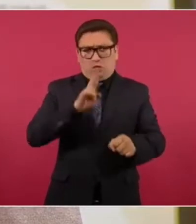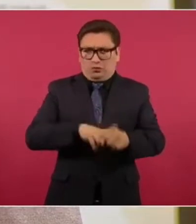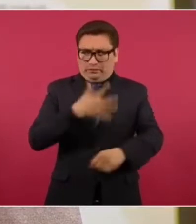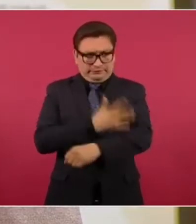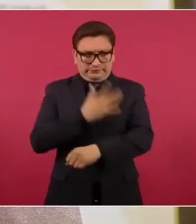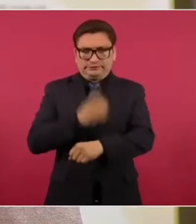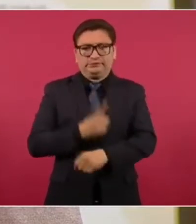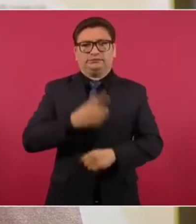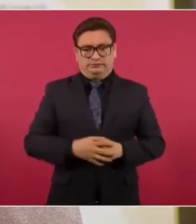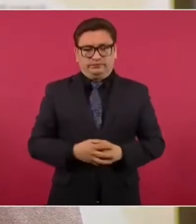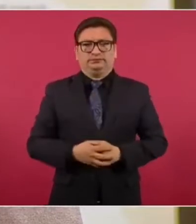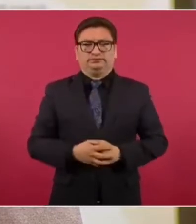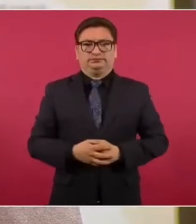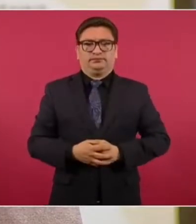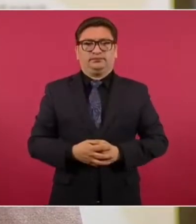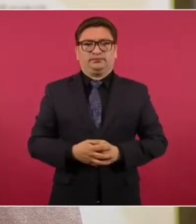y